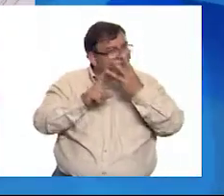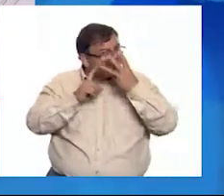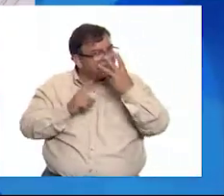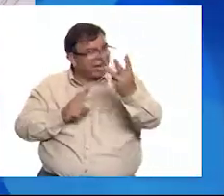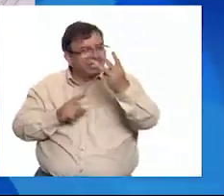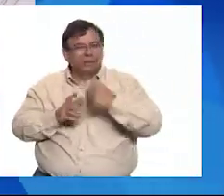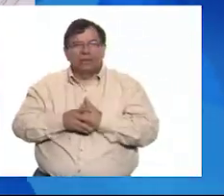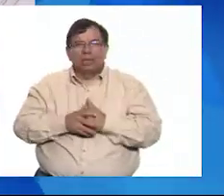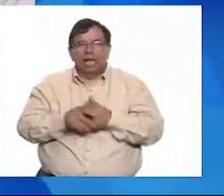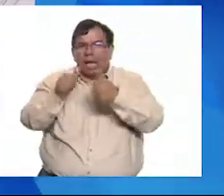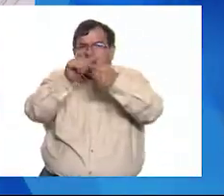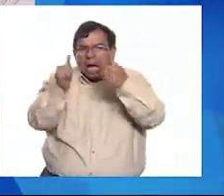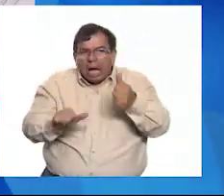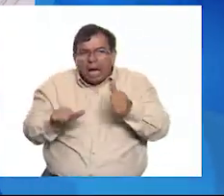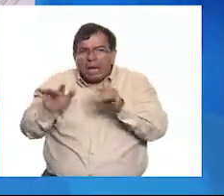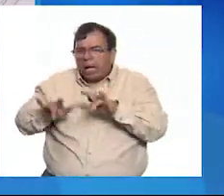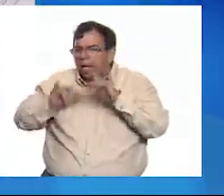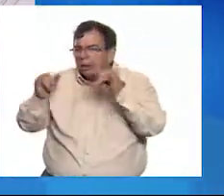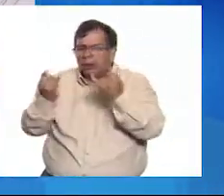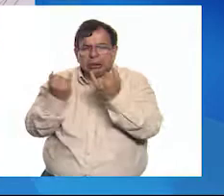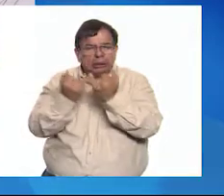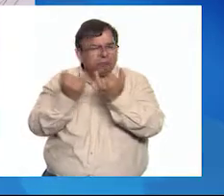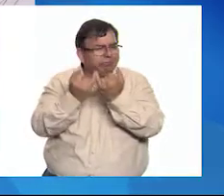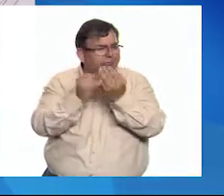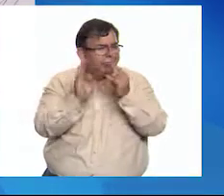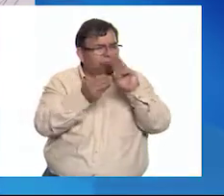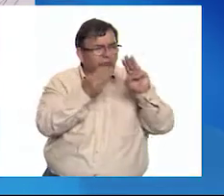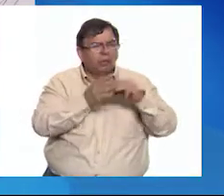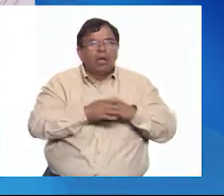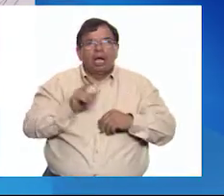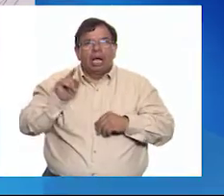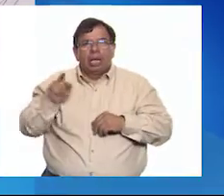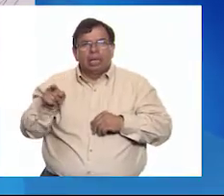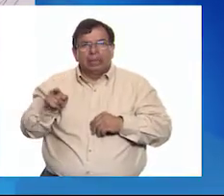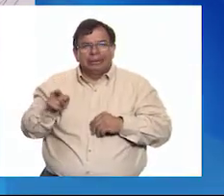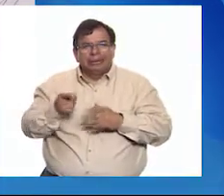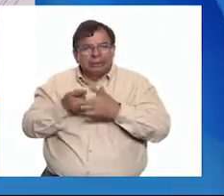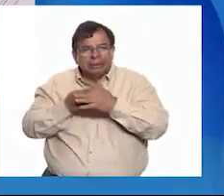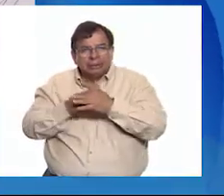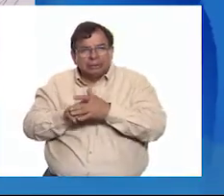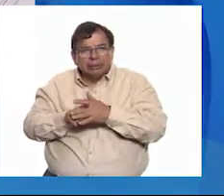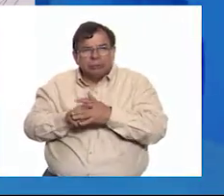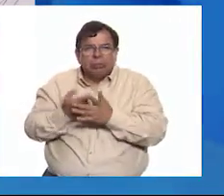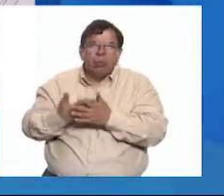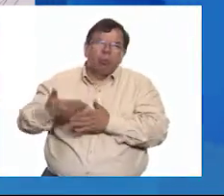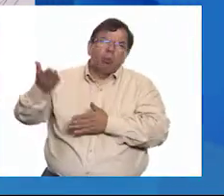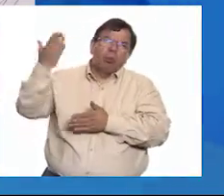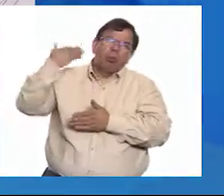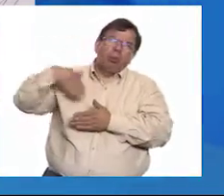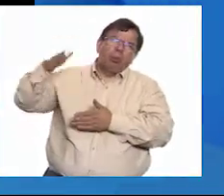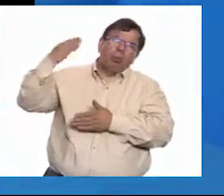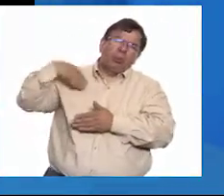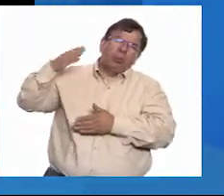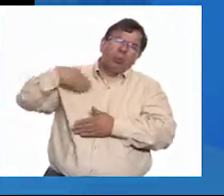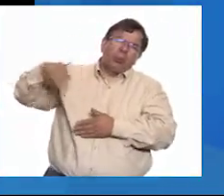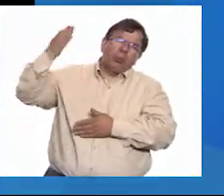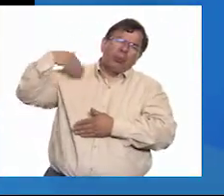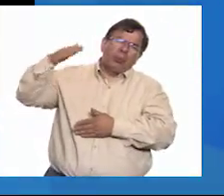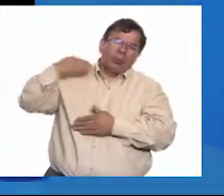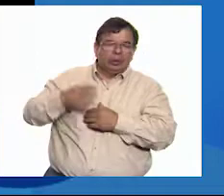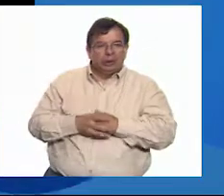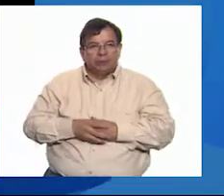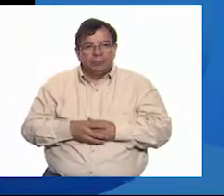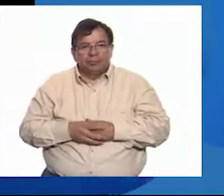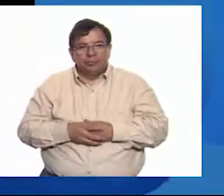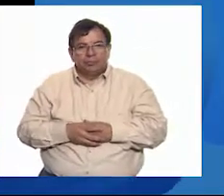3. El arte en Australia, como en cualquier parte del mundo, tiene sus orígenes en tiempos prehistóricos.